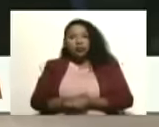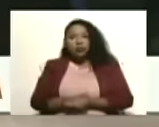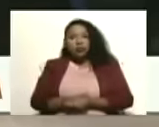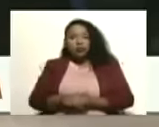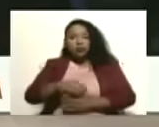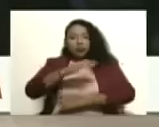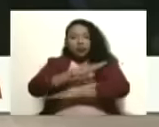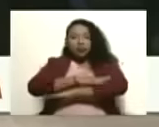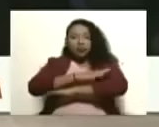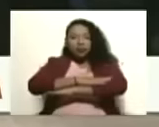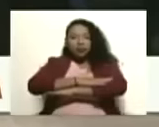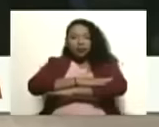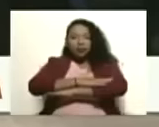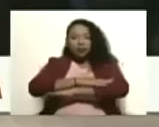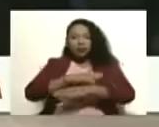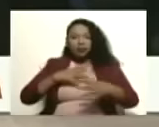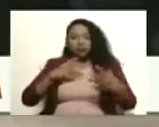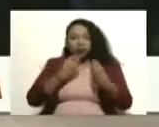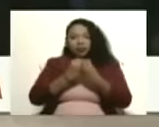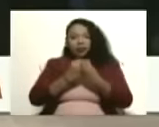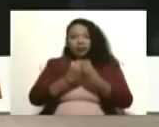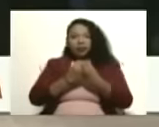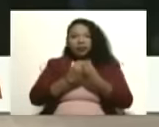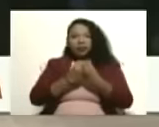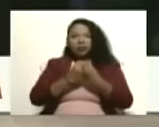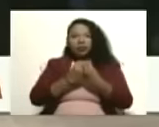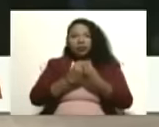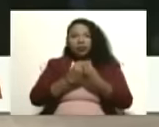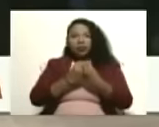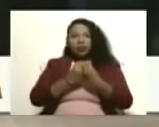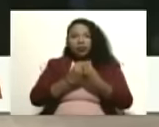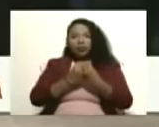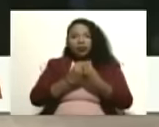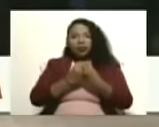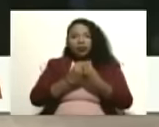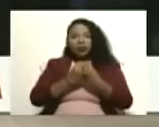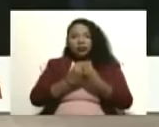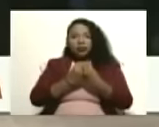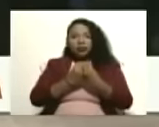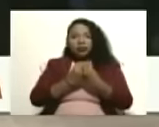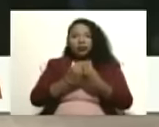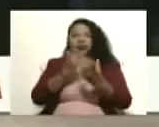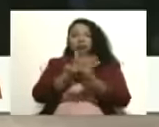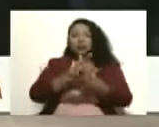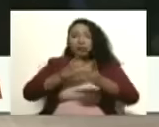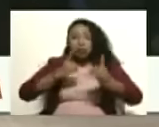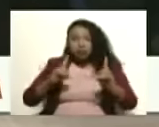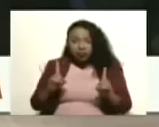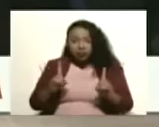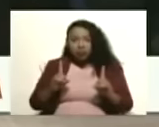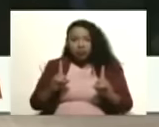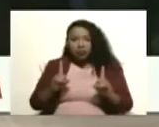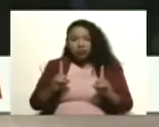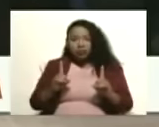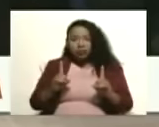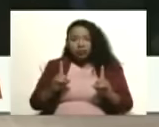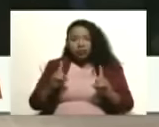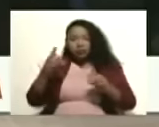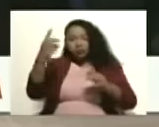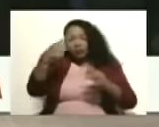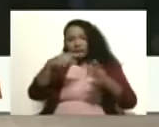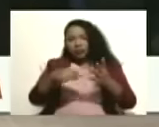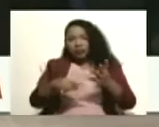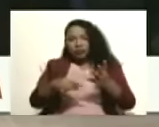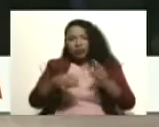acción conjunta, pedagógica, refrendaria, democrática, pluralista,